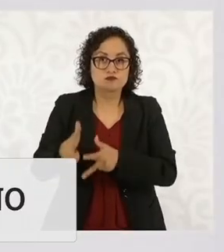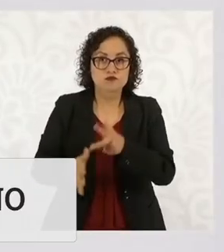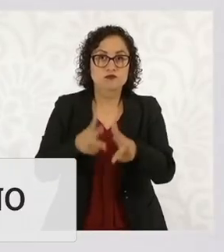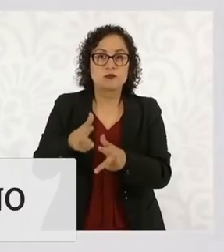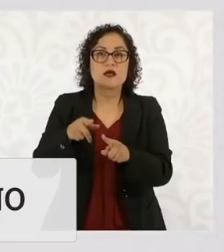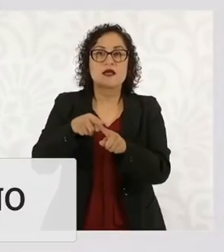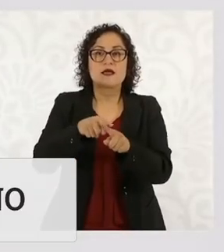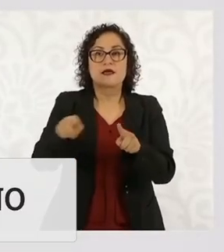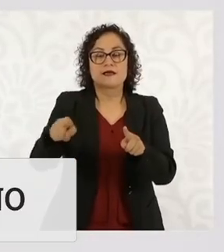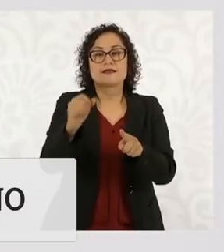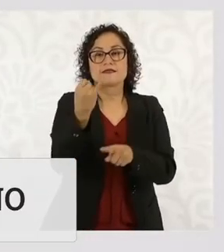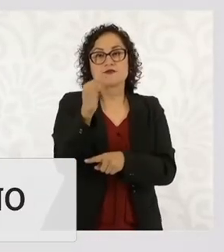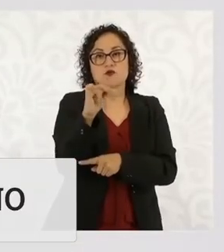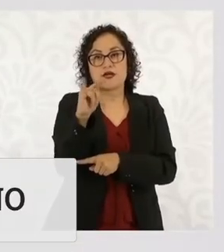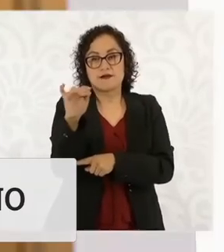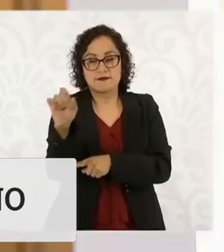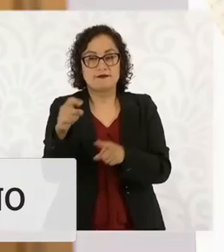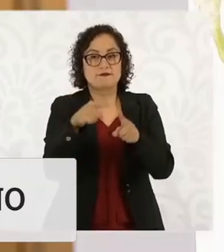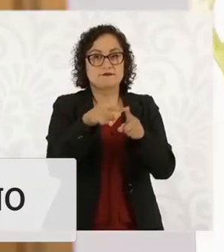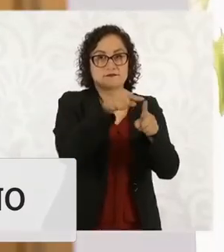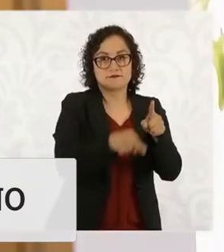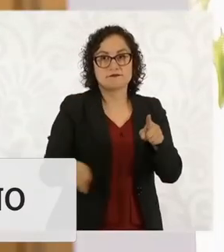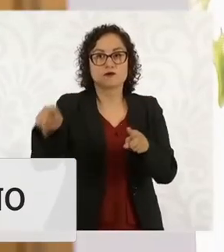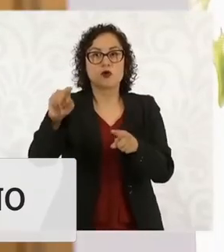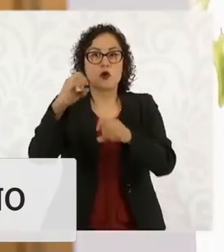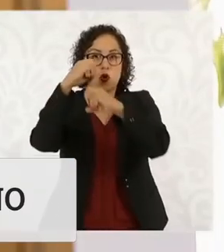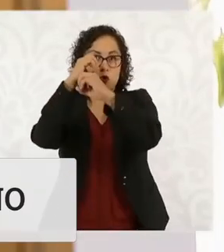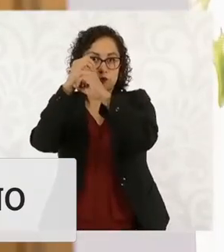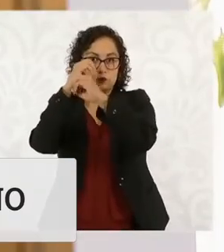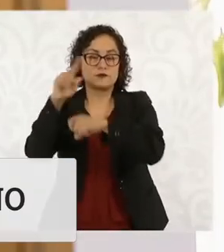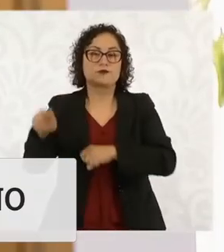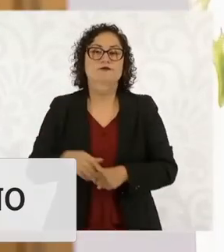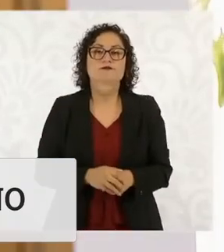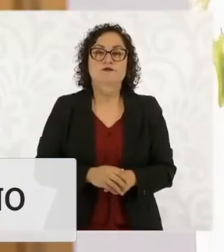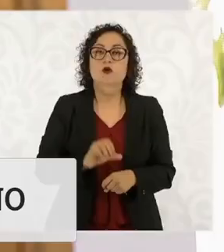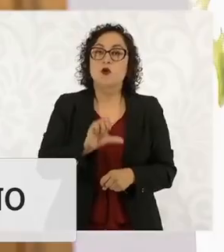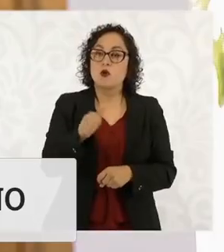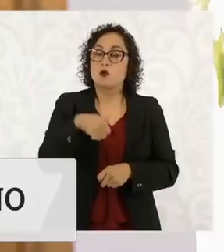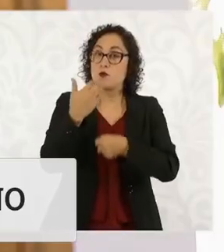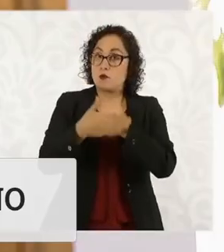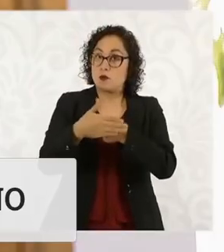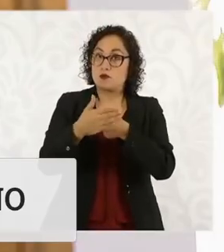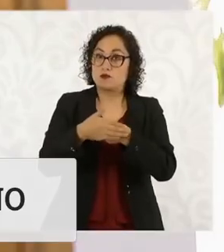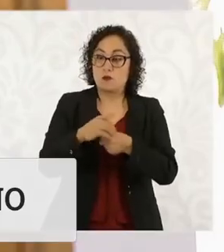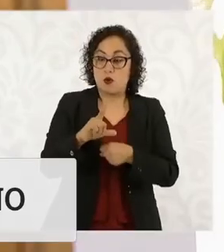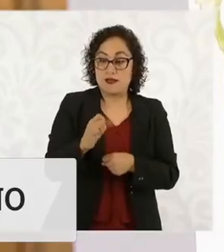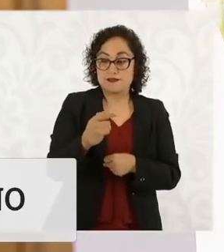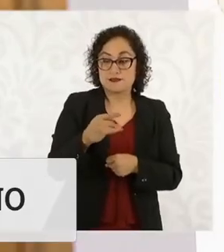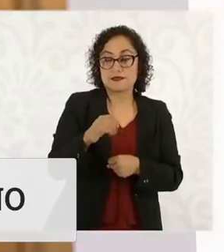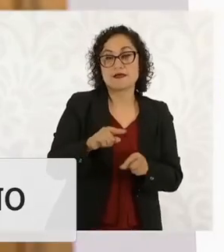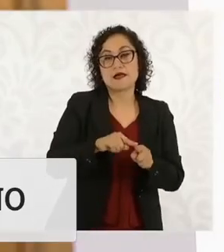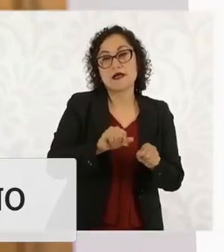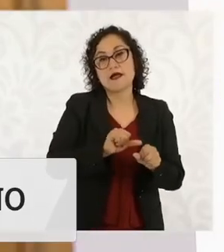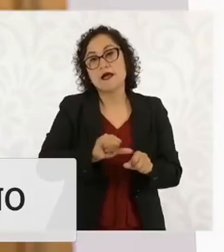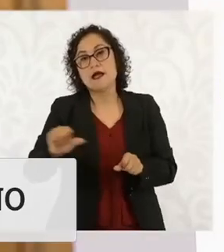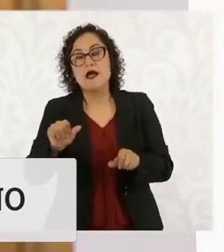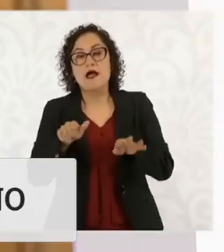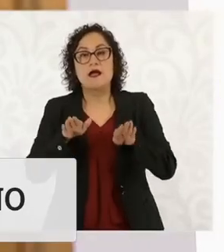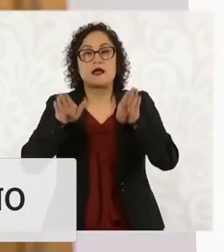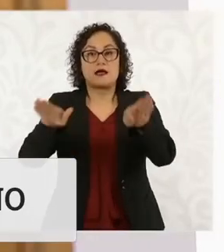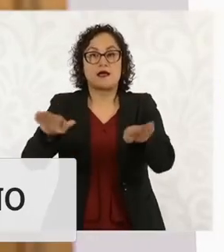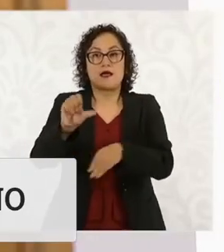En diciembre concluye el tramo Lechería, Aeropuerto Internacional Felipe Ángeles, y ya iniciamos